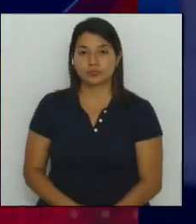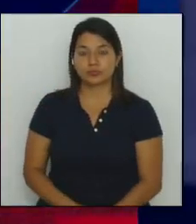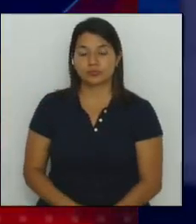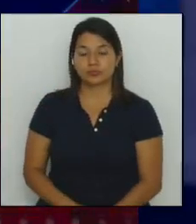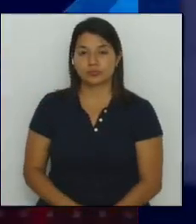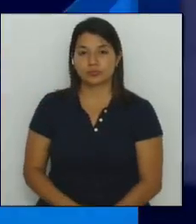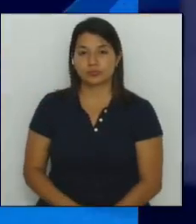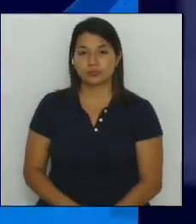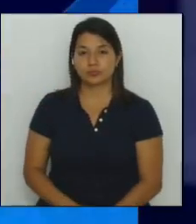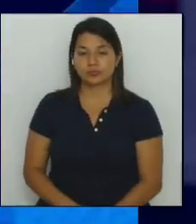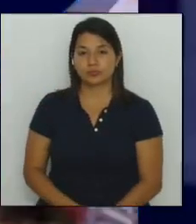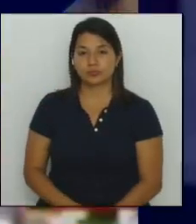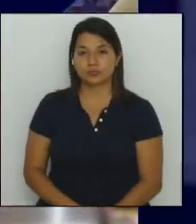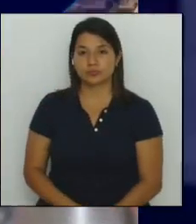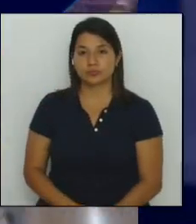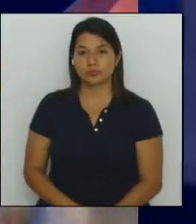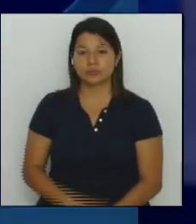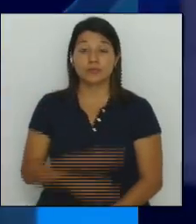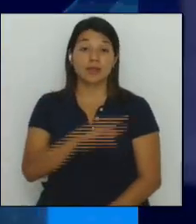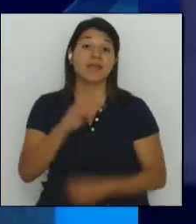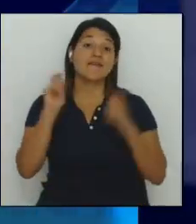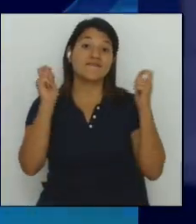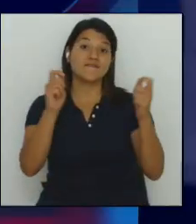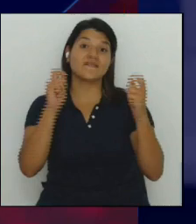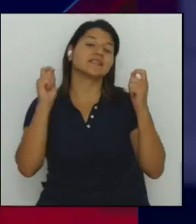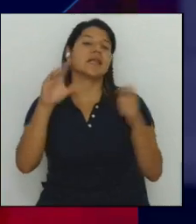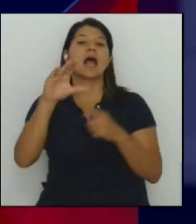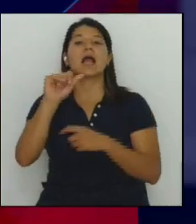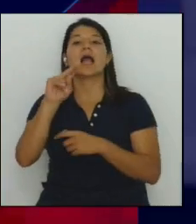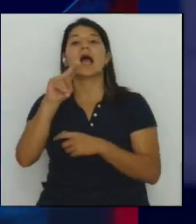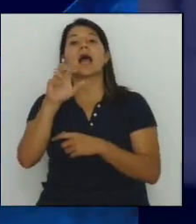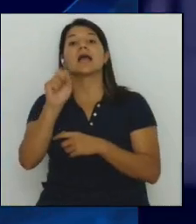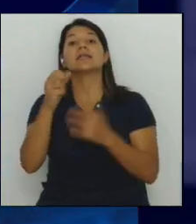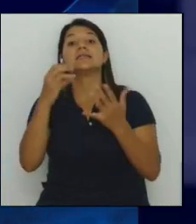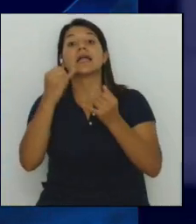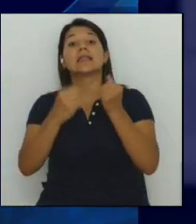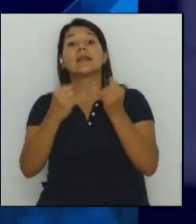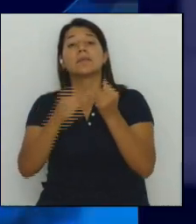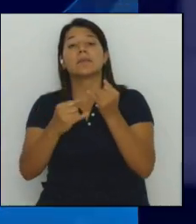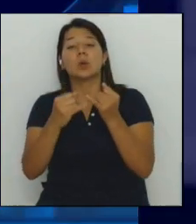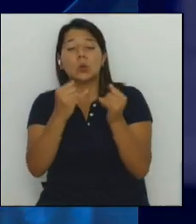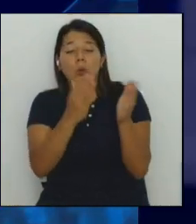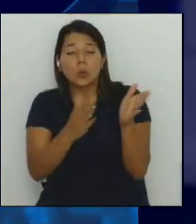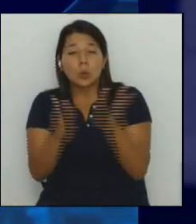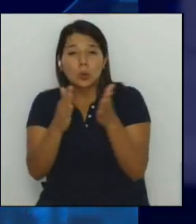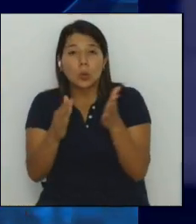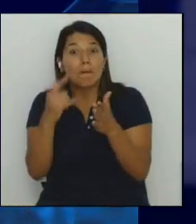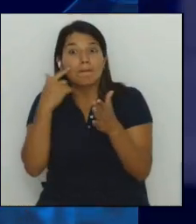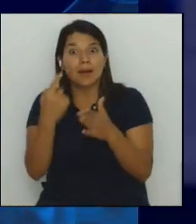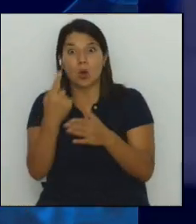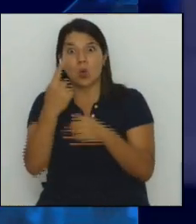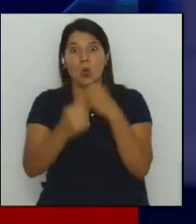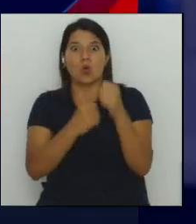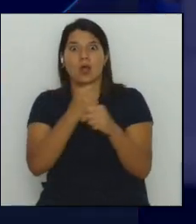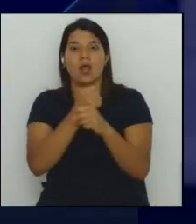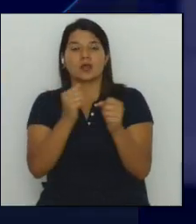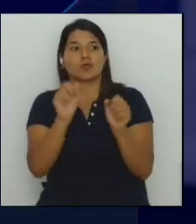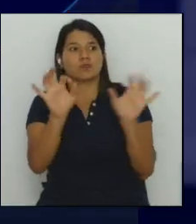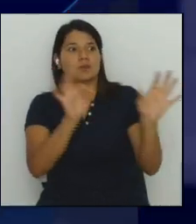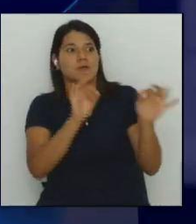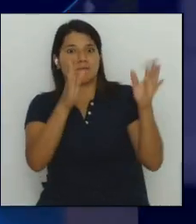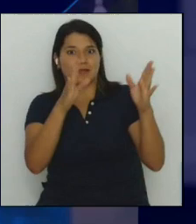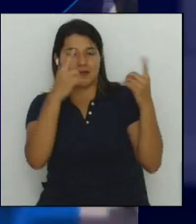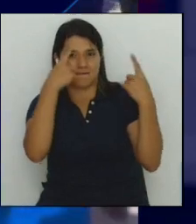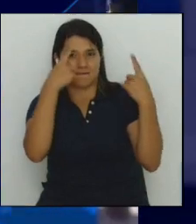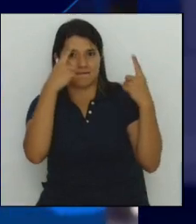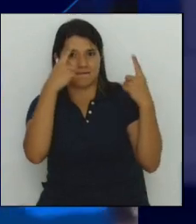Y el Festival de Cannes termina los últimos preparativos para una edición cargada de estrellas de Hollywood como Leonardo DiCaprio, Scarlett